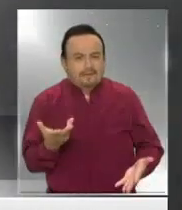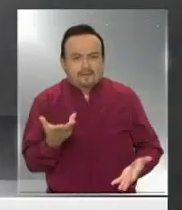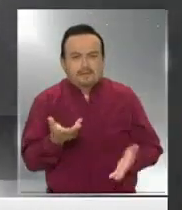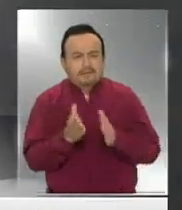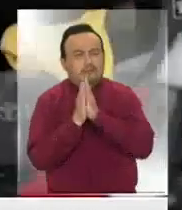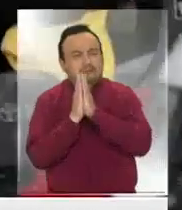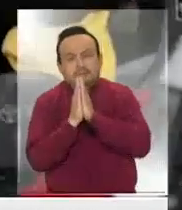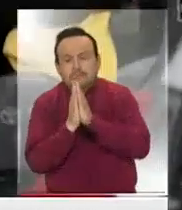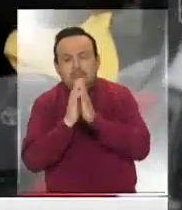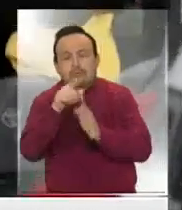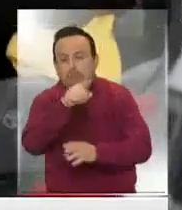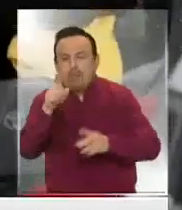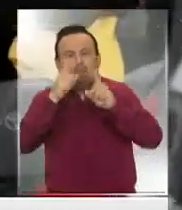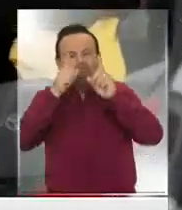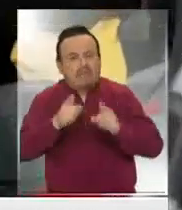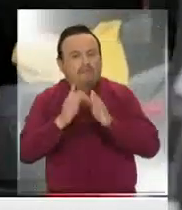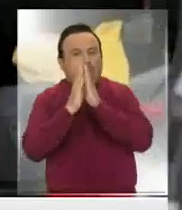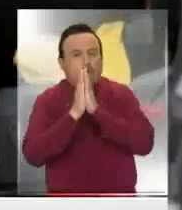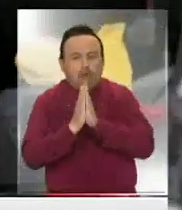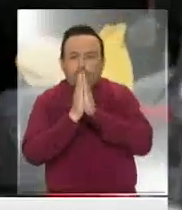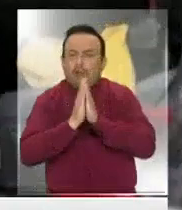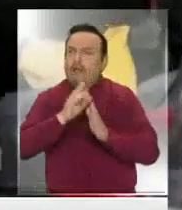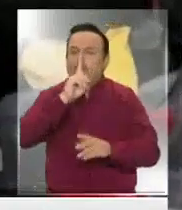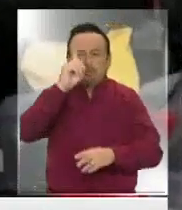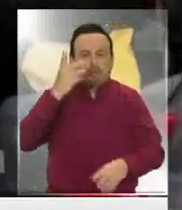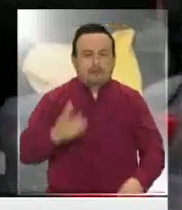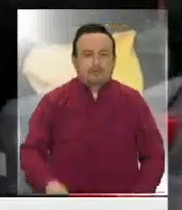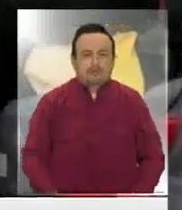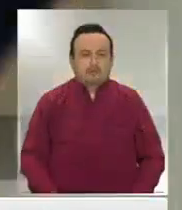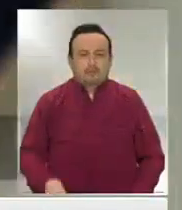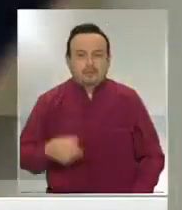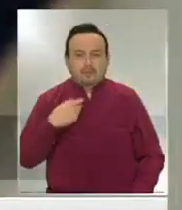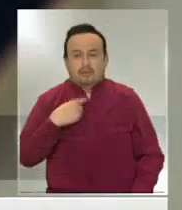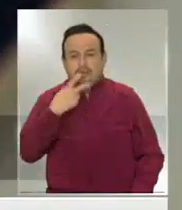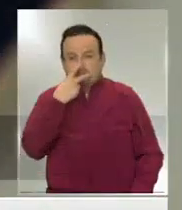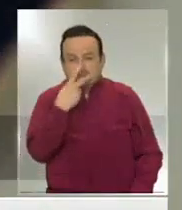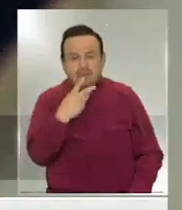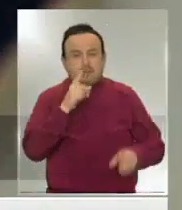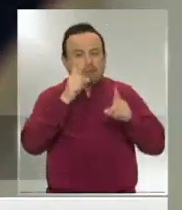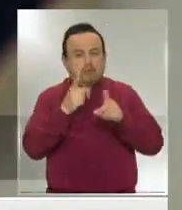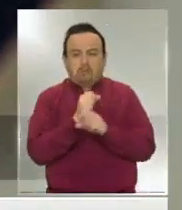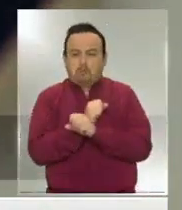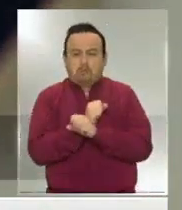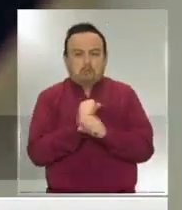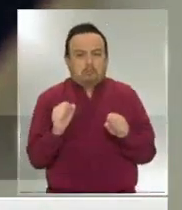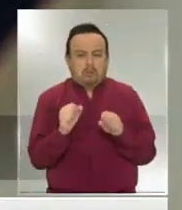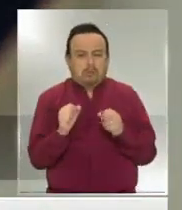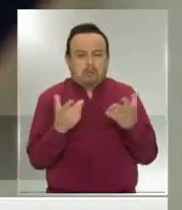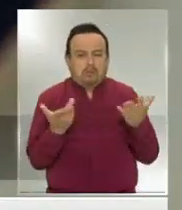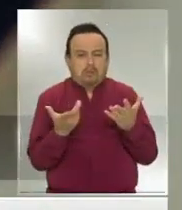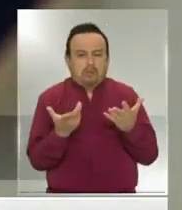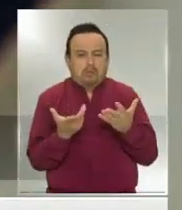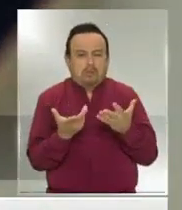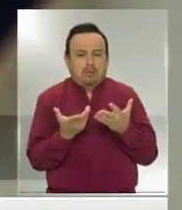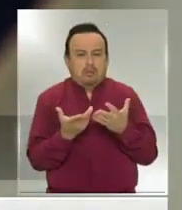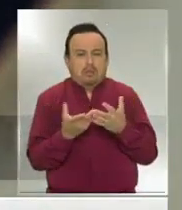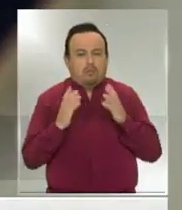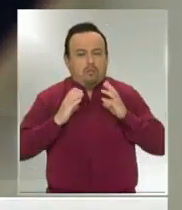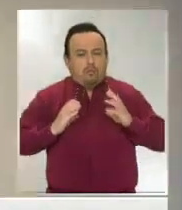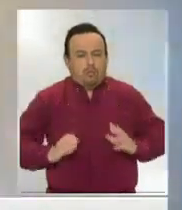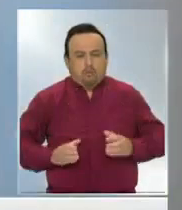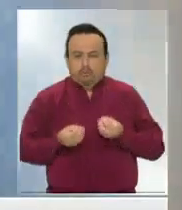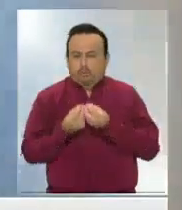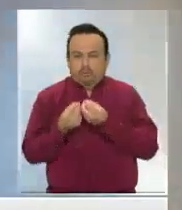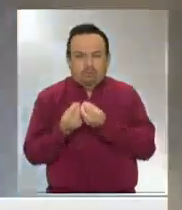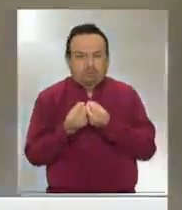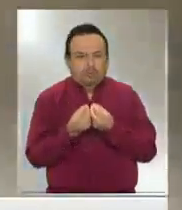Pray, pray. I've been watching them bring in trailer trucks because they can't handle the bodies. There's so many